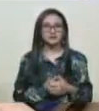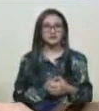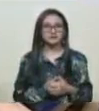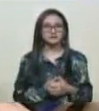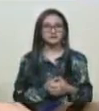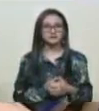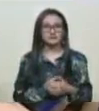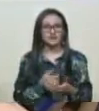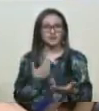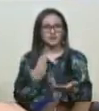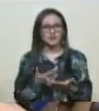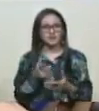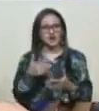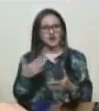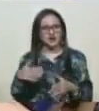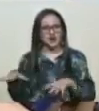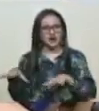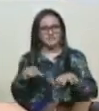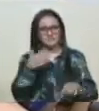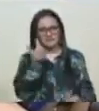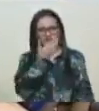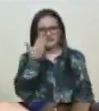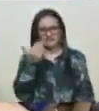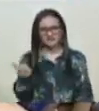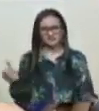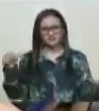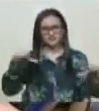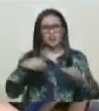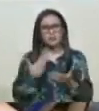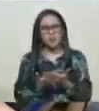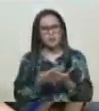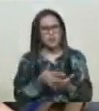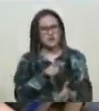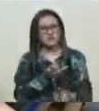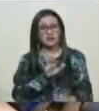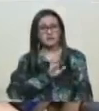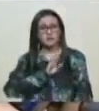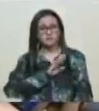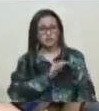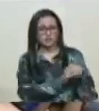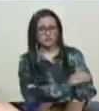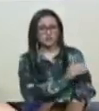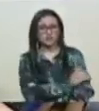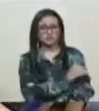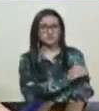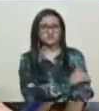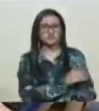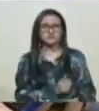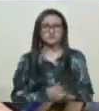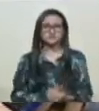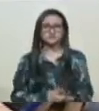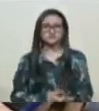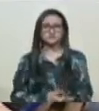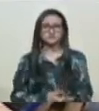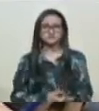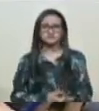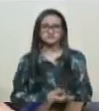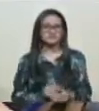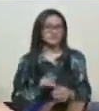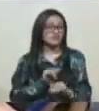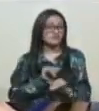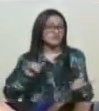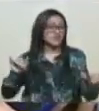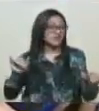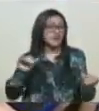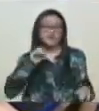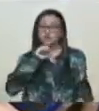la propuesta capitalista, destructiva, es la propuesta de la derecha, es la propuesta del fin de la historia verdadera, la